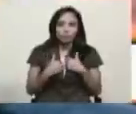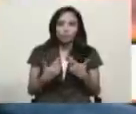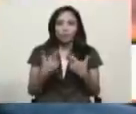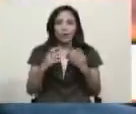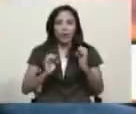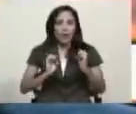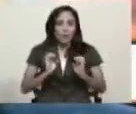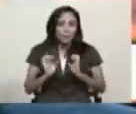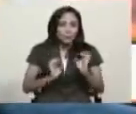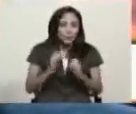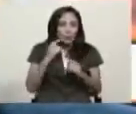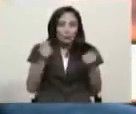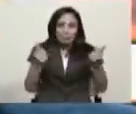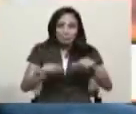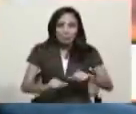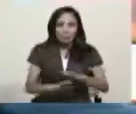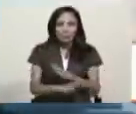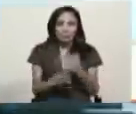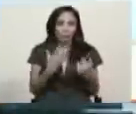emocionalmente, anímicamente,